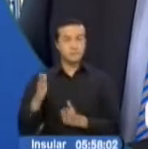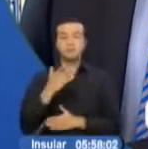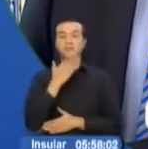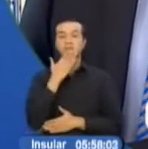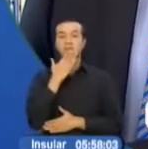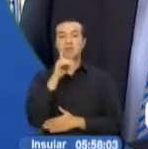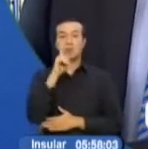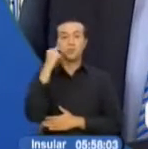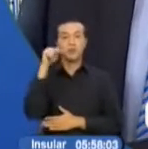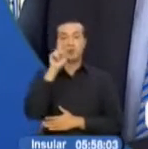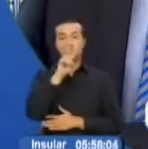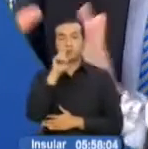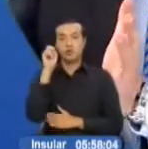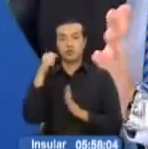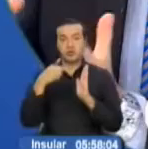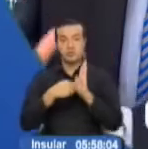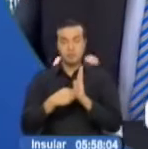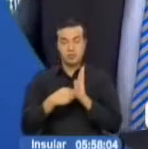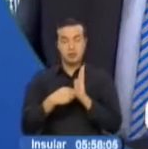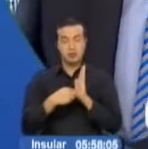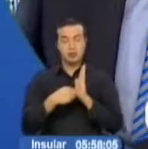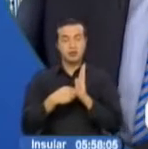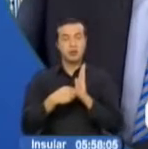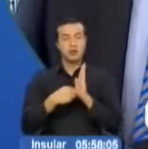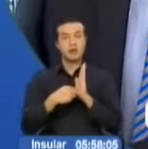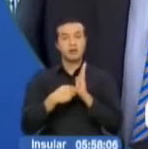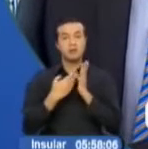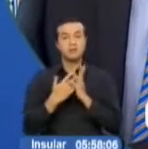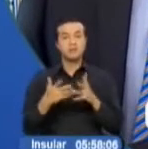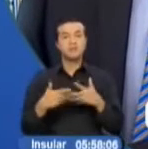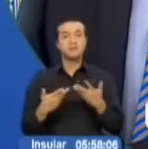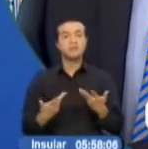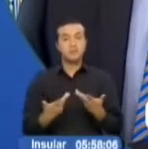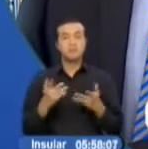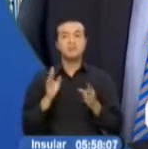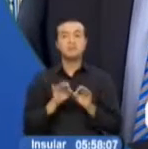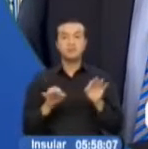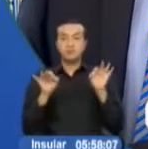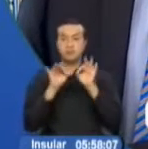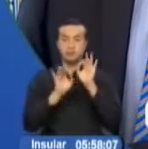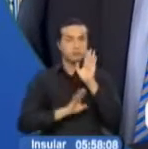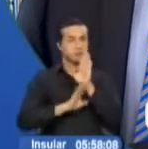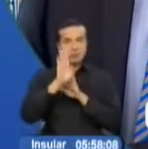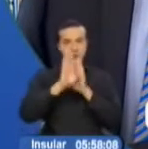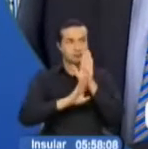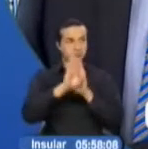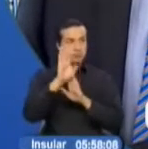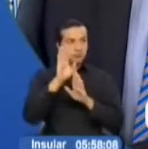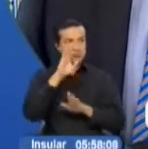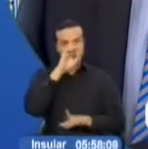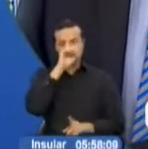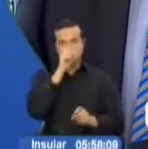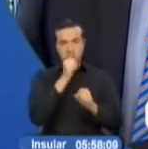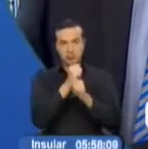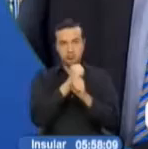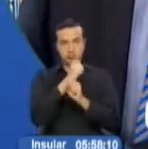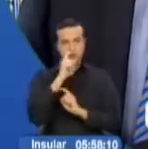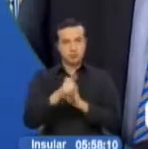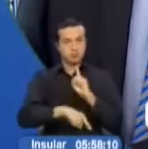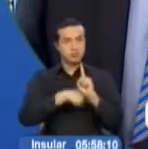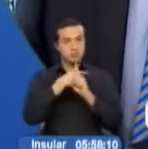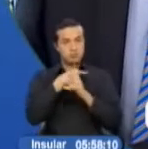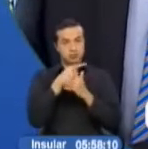existen 1.200.000 aproximadamente MIPYMES, pero que constituyen un gran disparador en la generación de empleo y